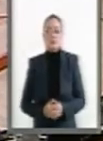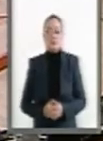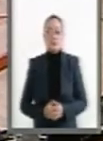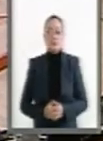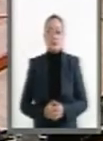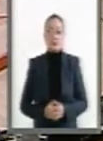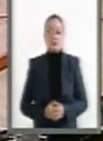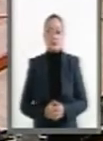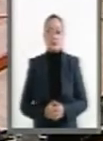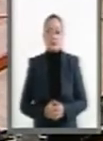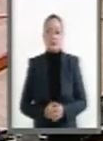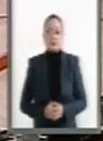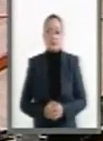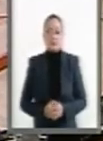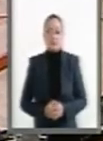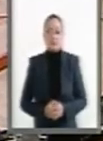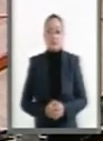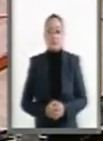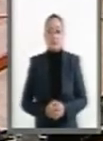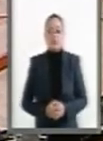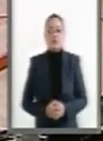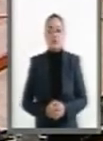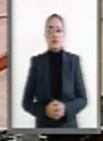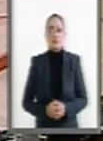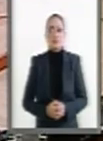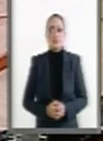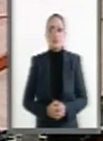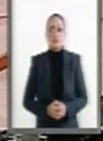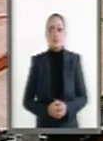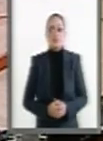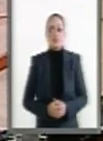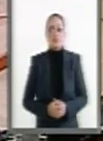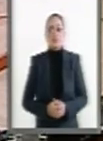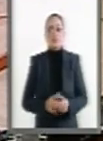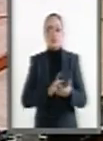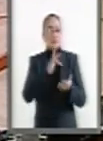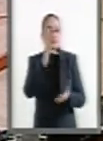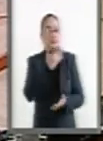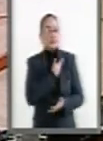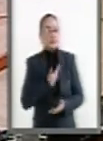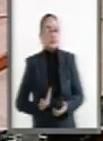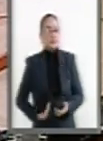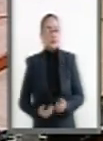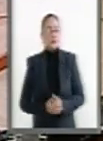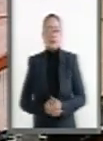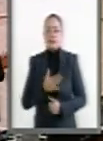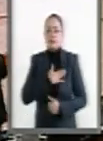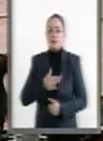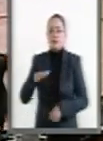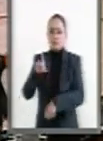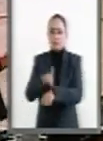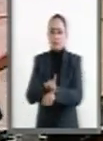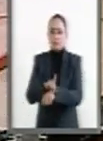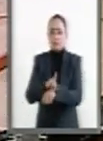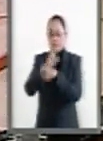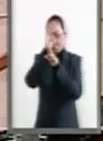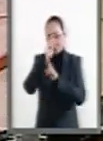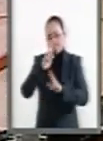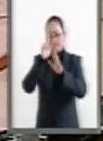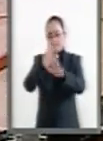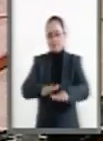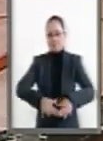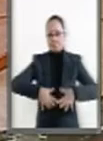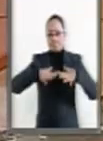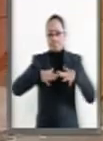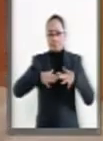Buen día a todos, amigos de la mesa directiva. Gracias, presidente. Muy buenos días, honorable asamblea.